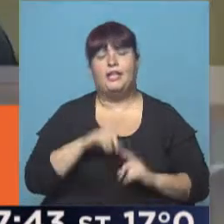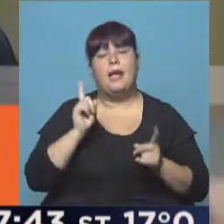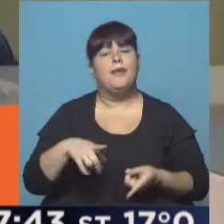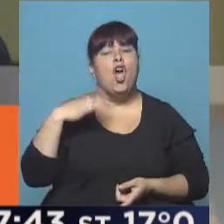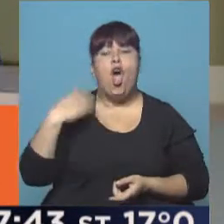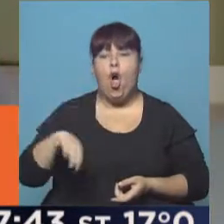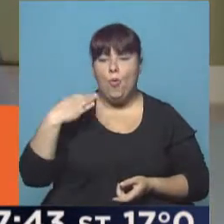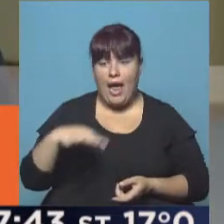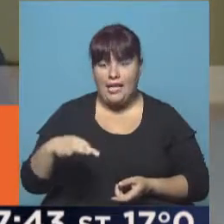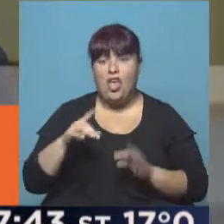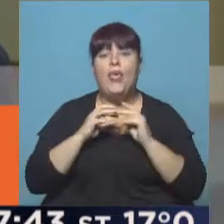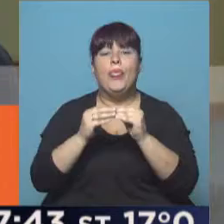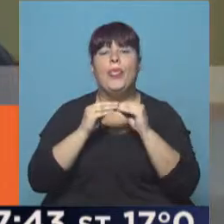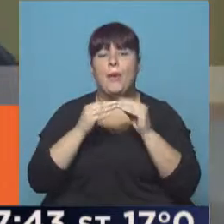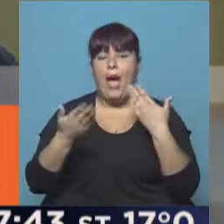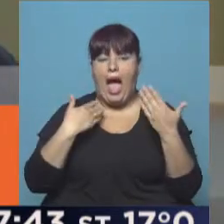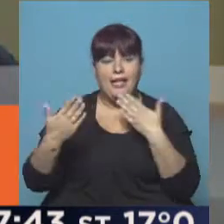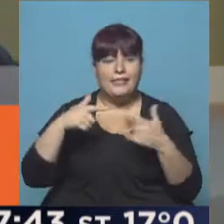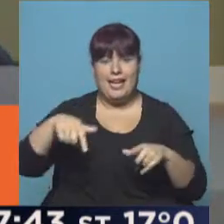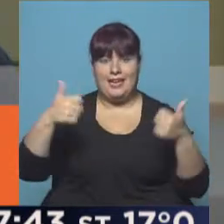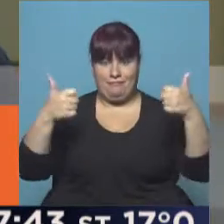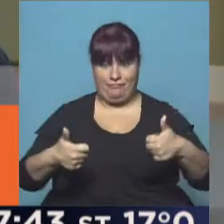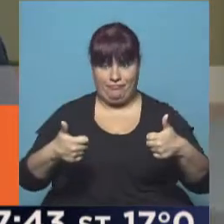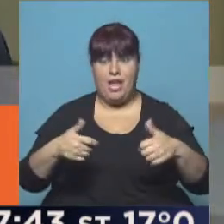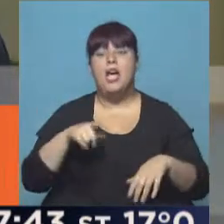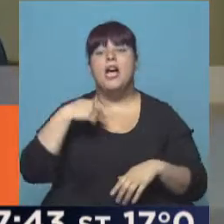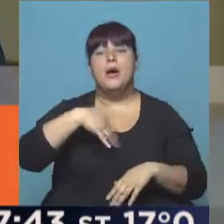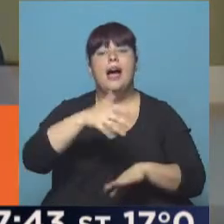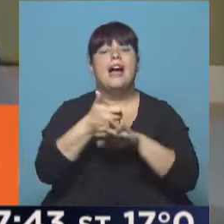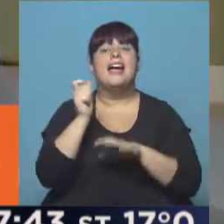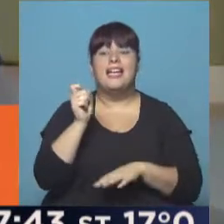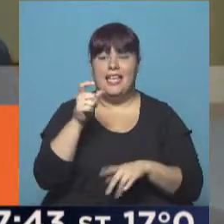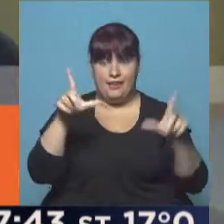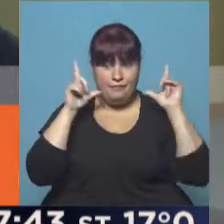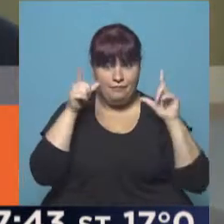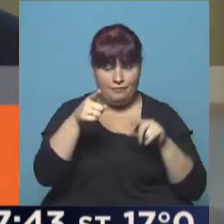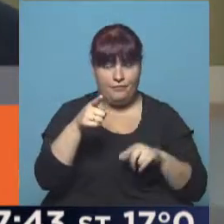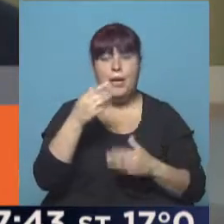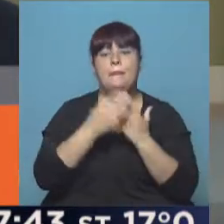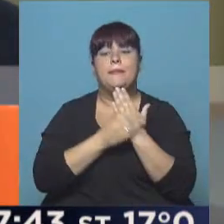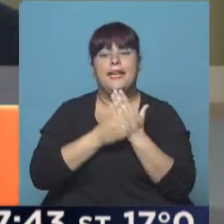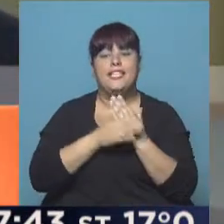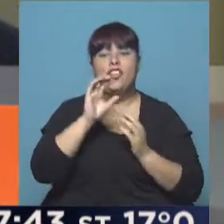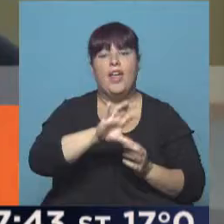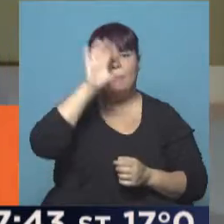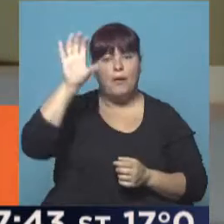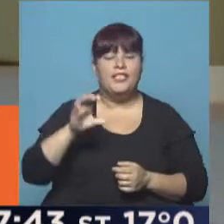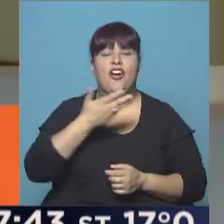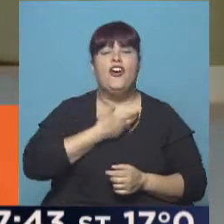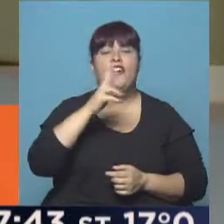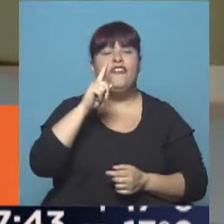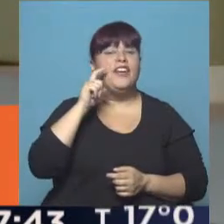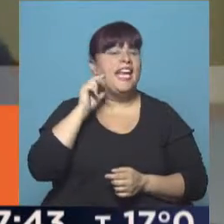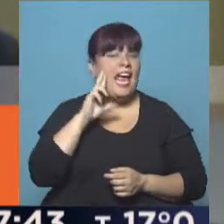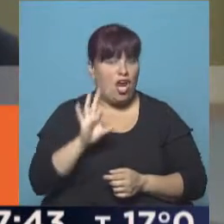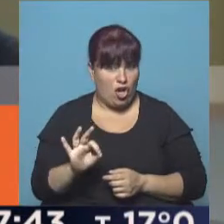obligatoriedad de los debates entre candidatos va a estar presente que estamos viendo en imagen el ministro del interior- rogelio